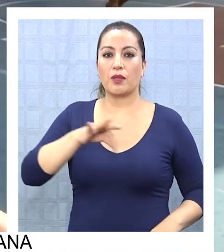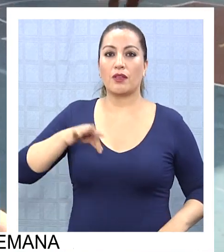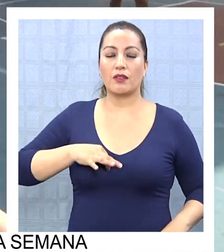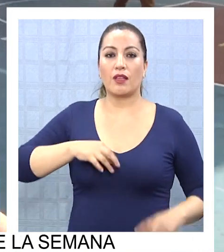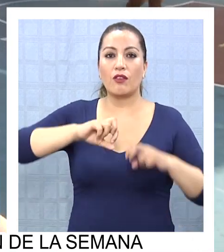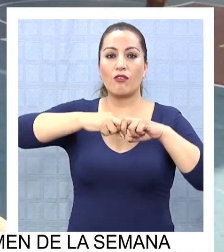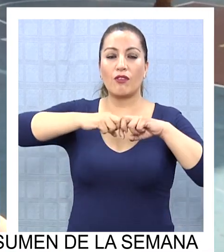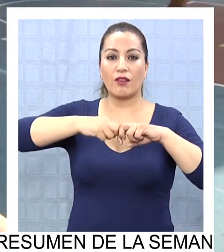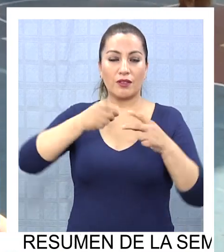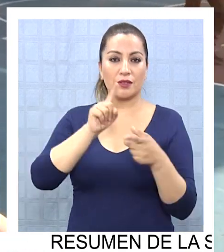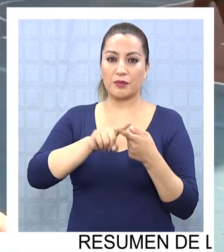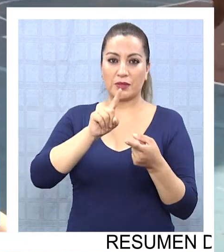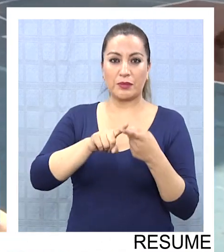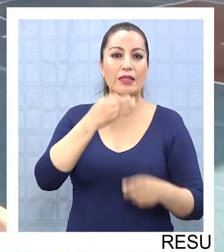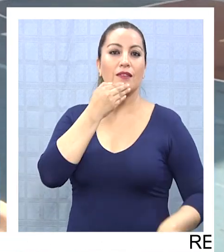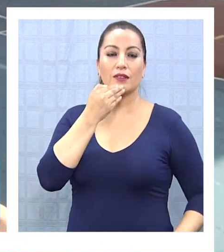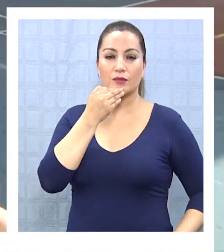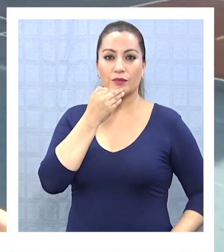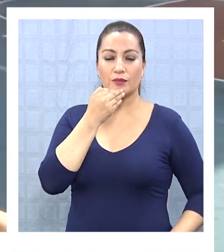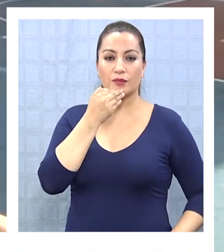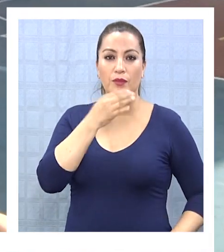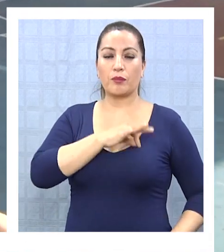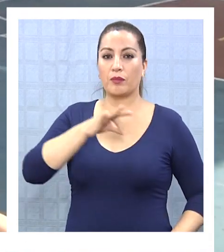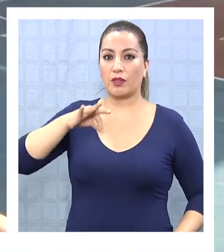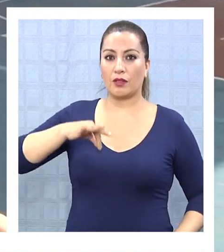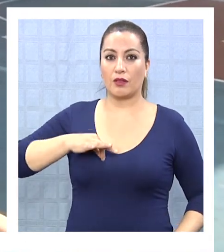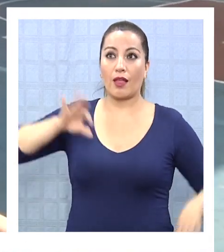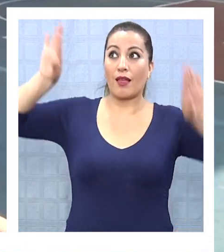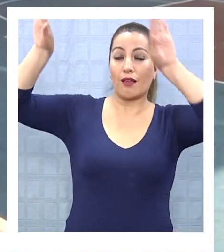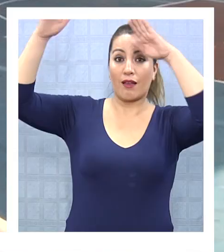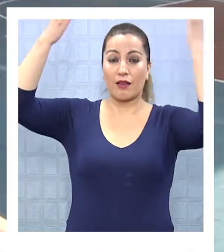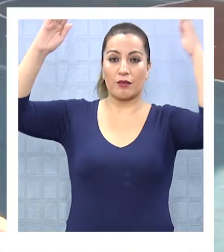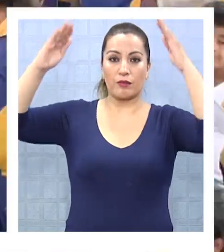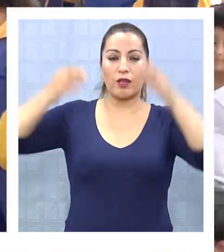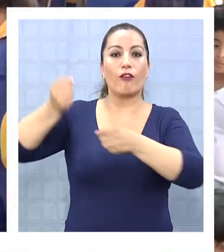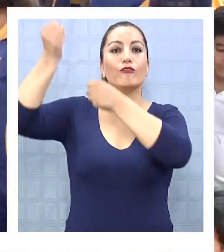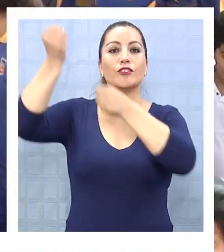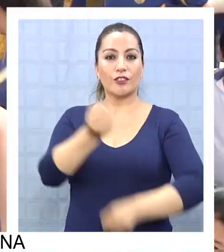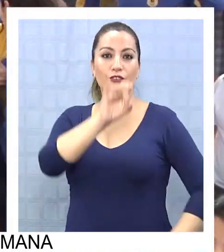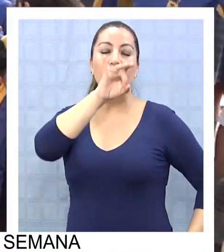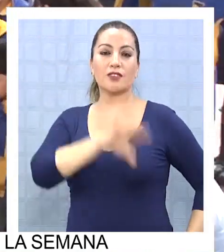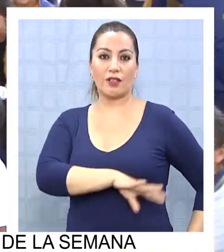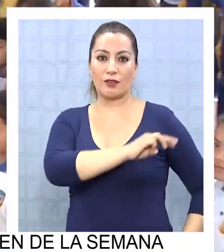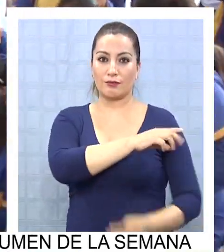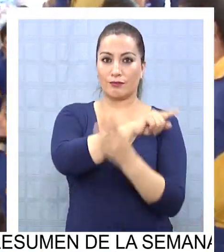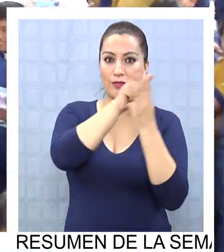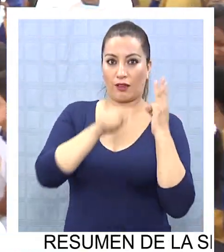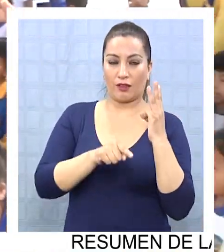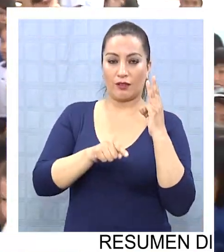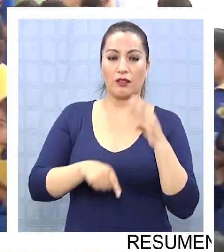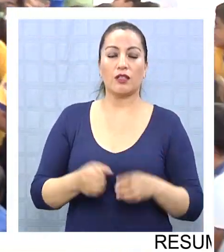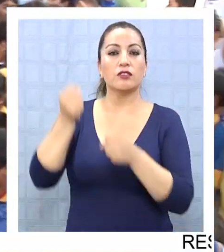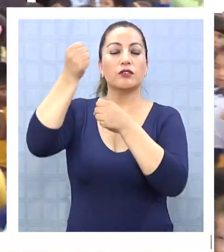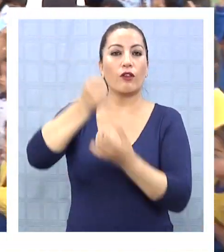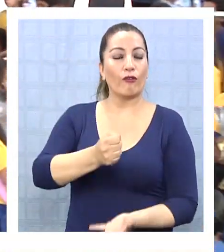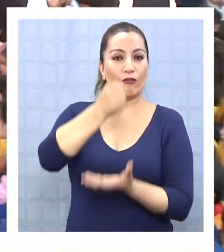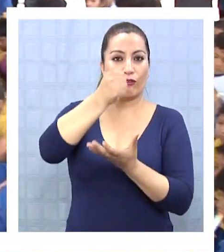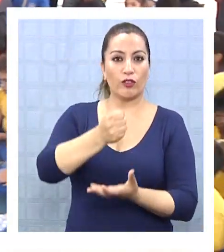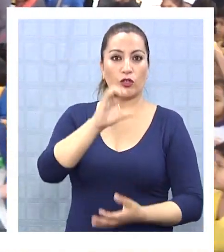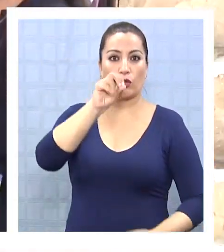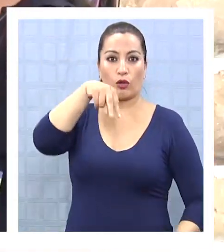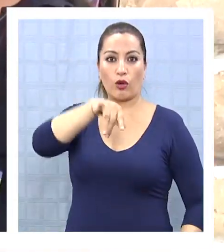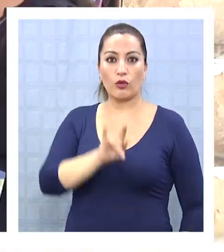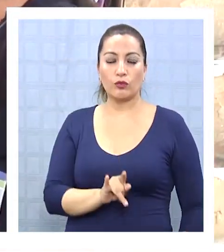que también el Ministerio de Medio Ambiente y Fundación Chile. Son fondos de la ONU, donde lo que